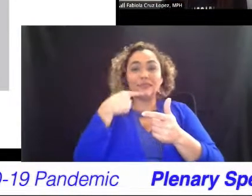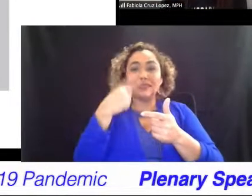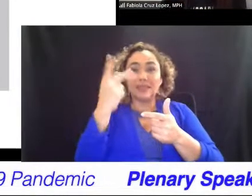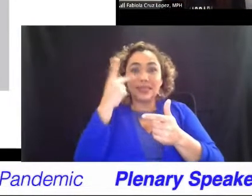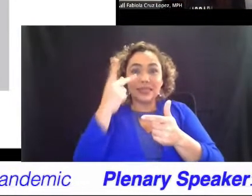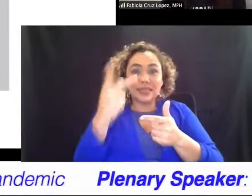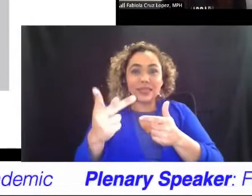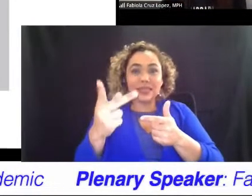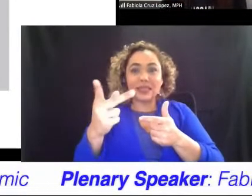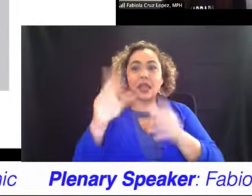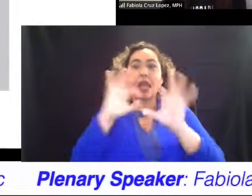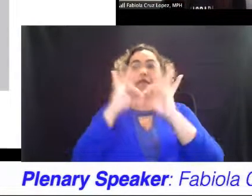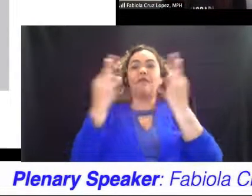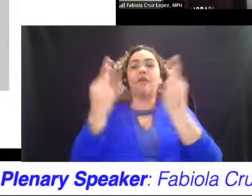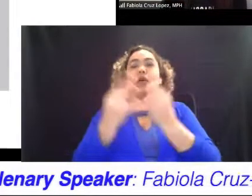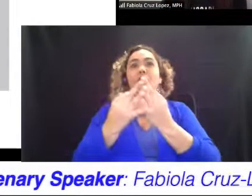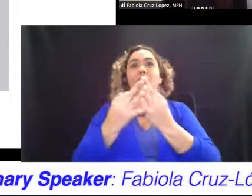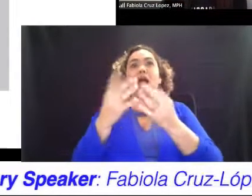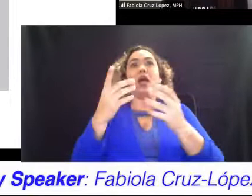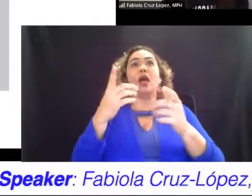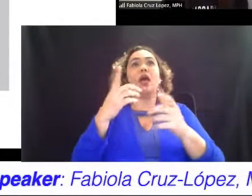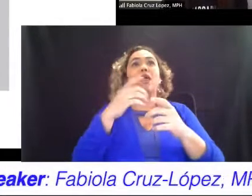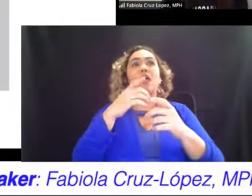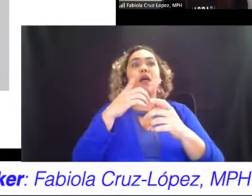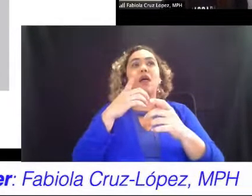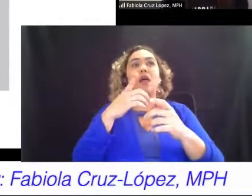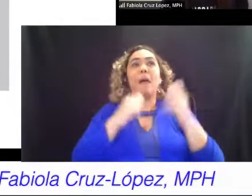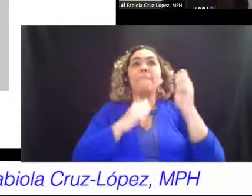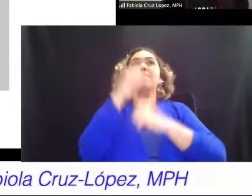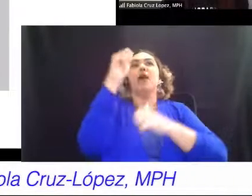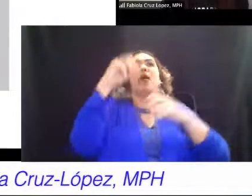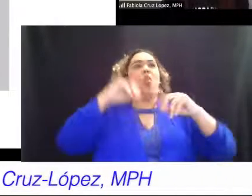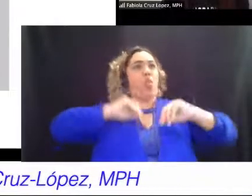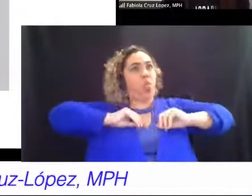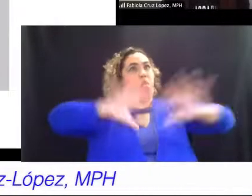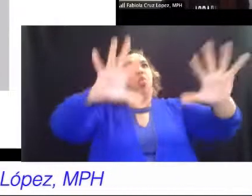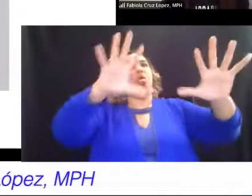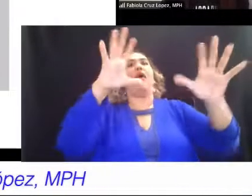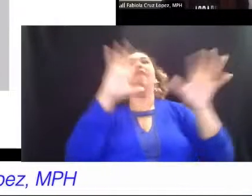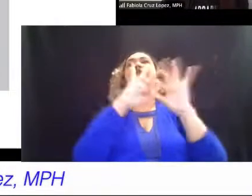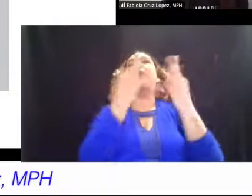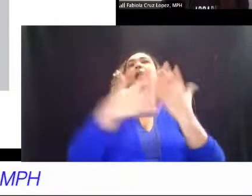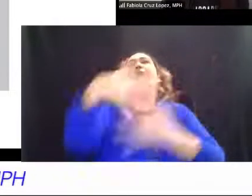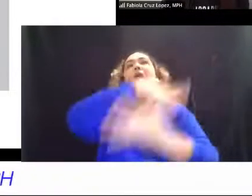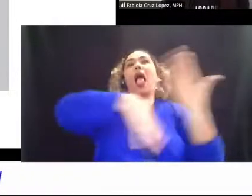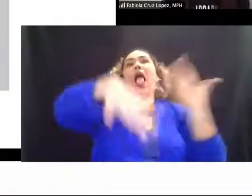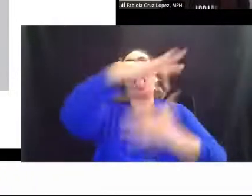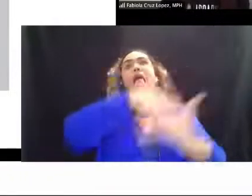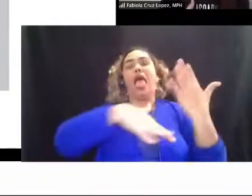casos, que las familiares eran de las mayores. Pues tenemos estos casos, pues que definitivamente